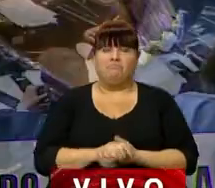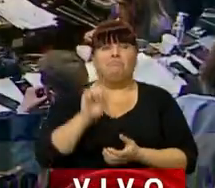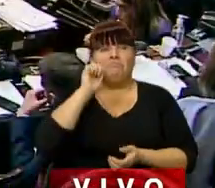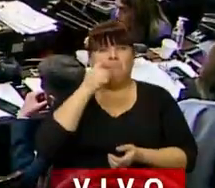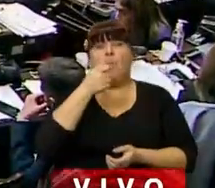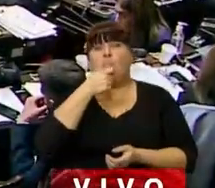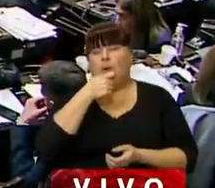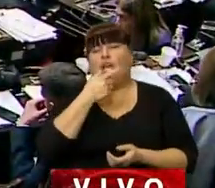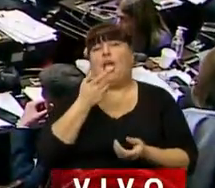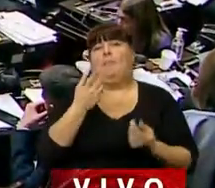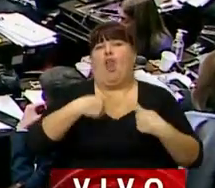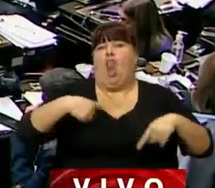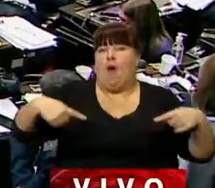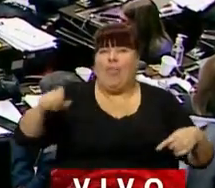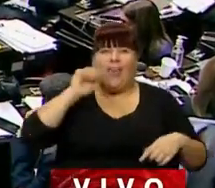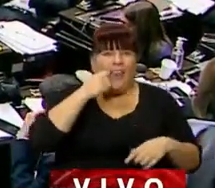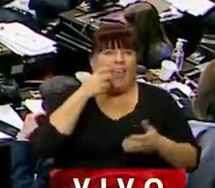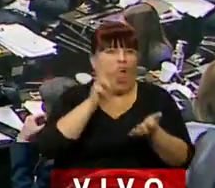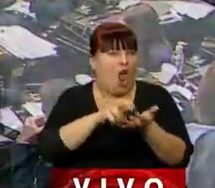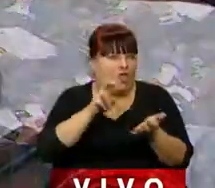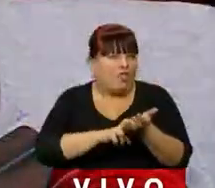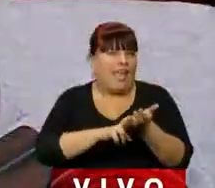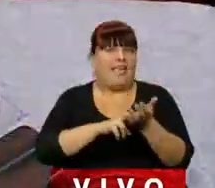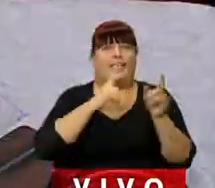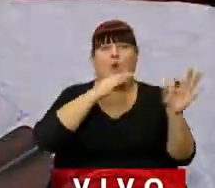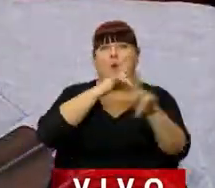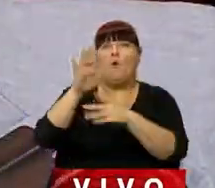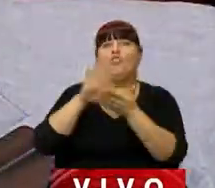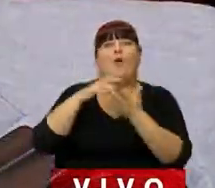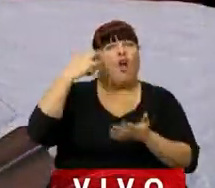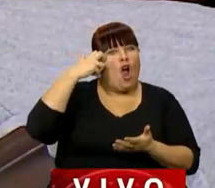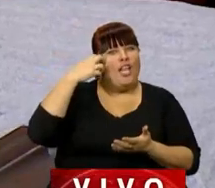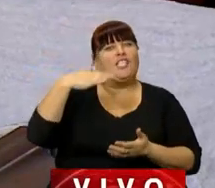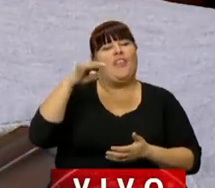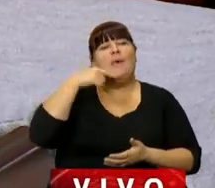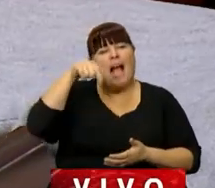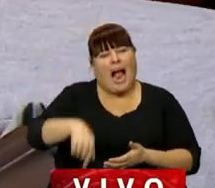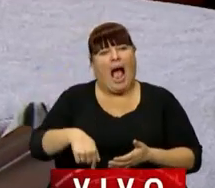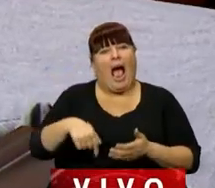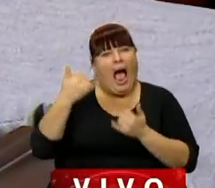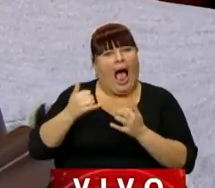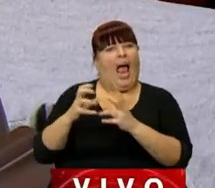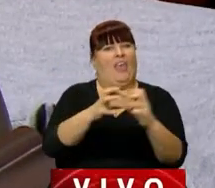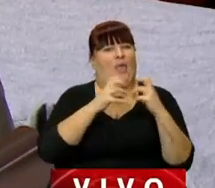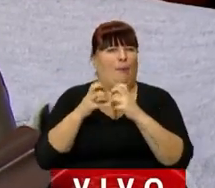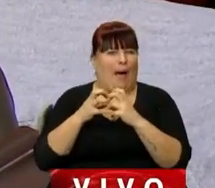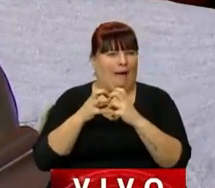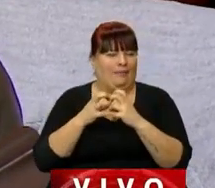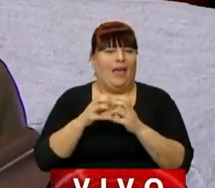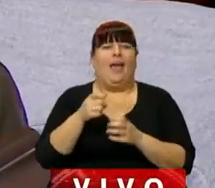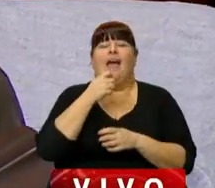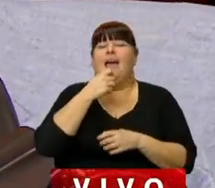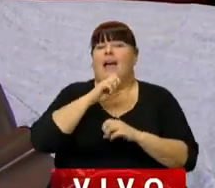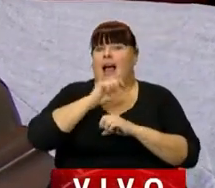sería que de las tantas noticias que trascienden sobre este congreso trascender a kaká se discuten estas cosas que